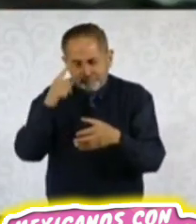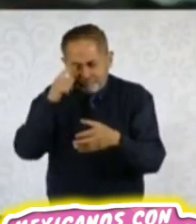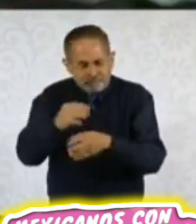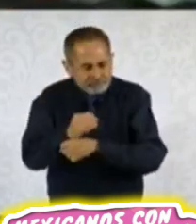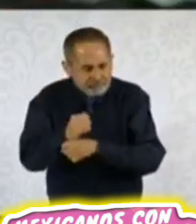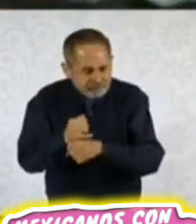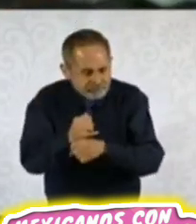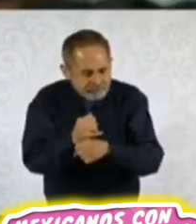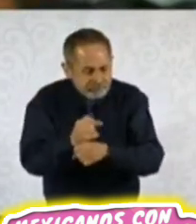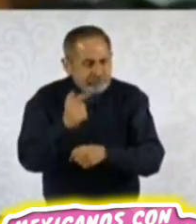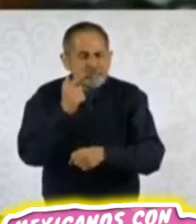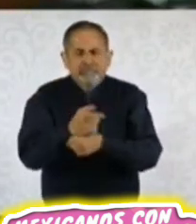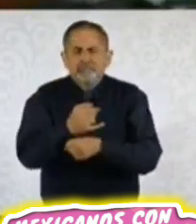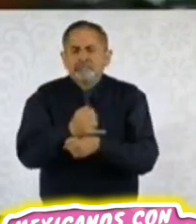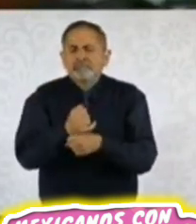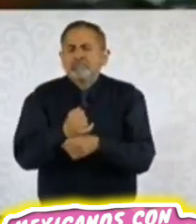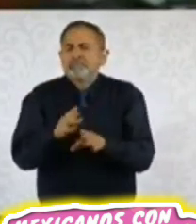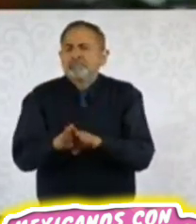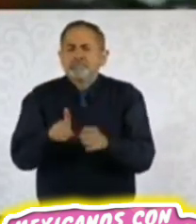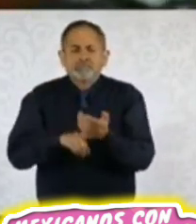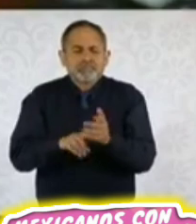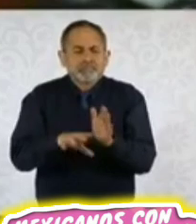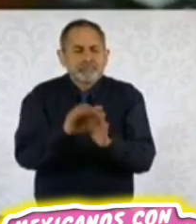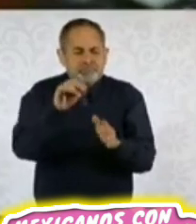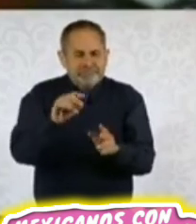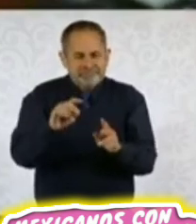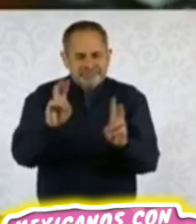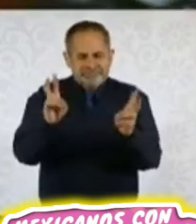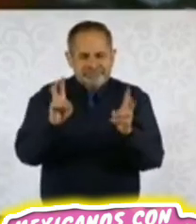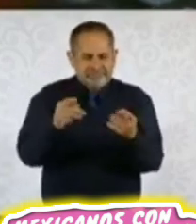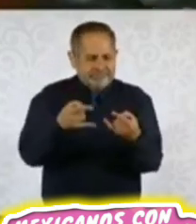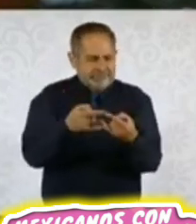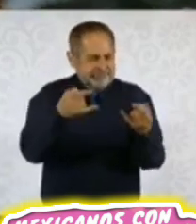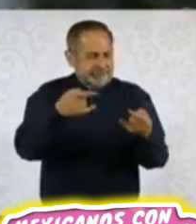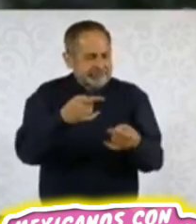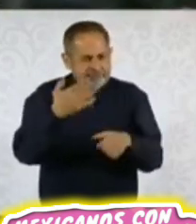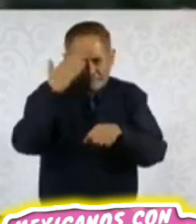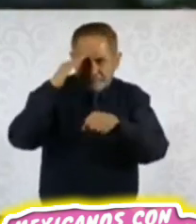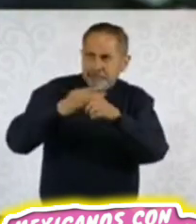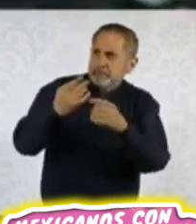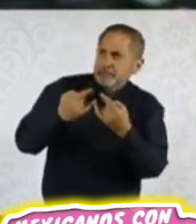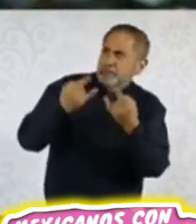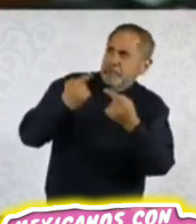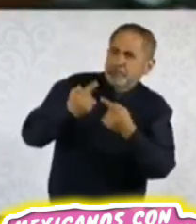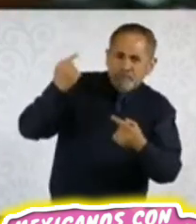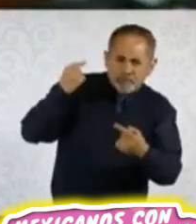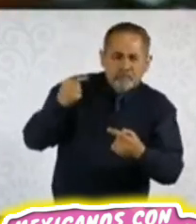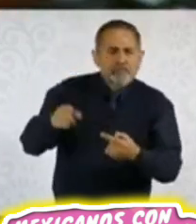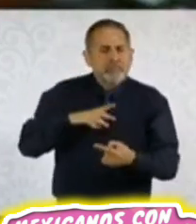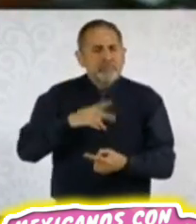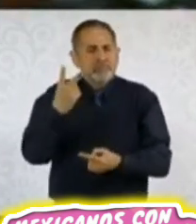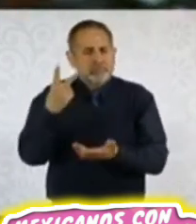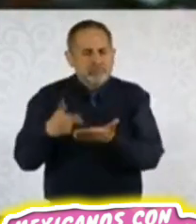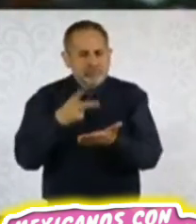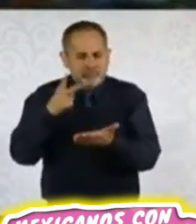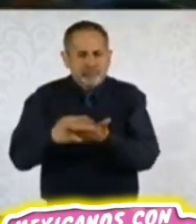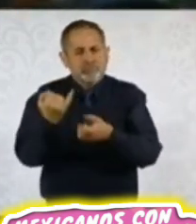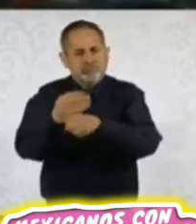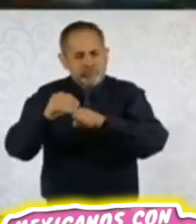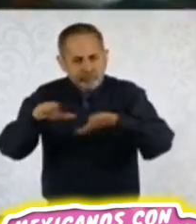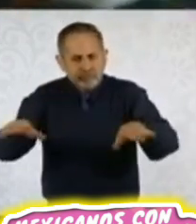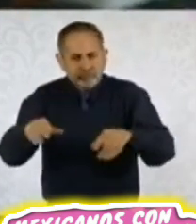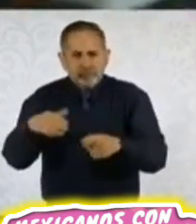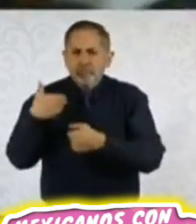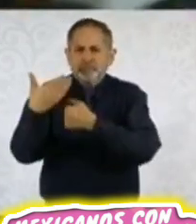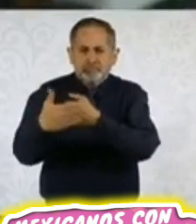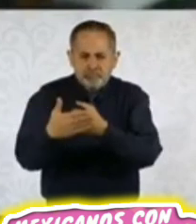o para investigar los temas de la memoria, y hubo 2 informes, uno que ya se presentó y otro que